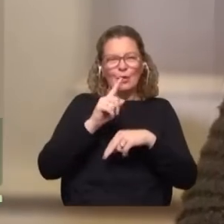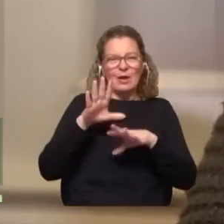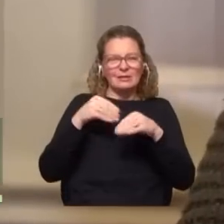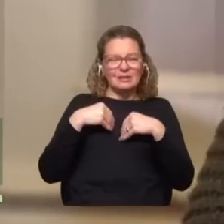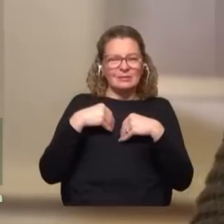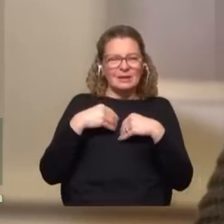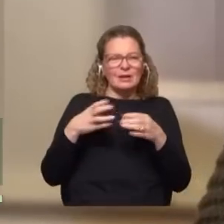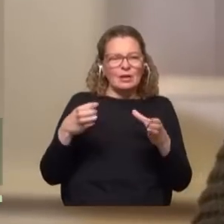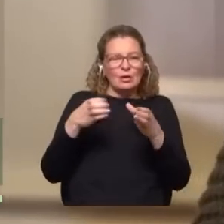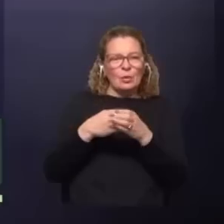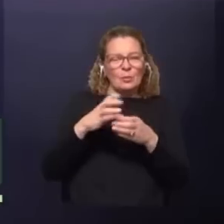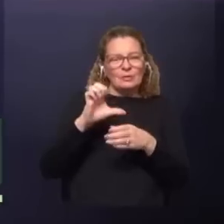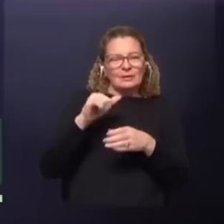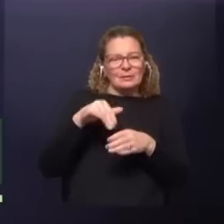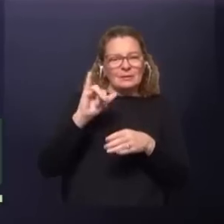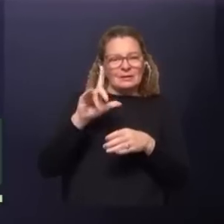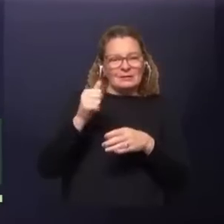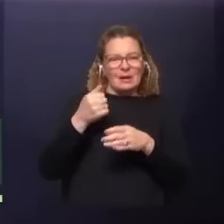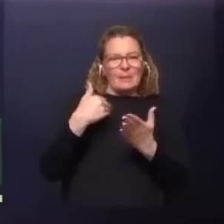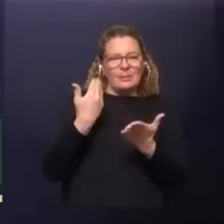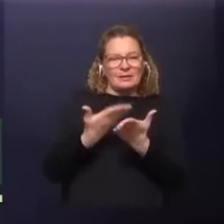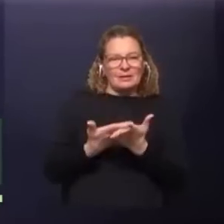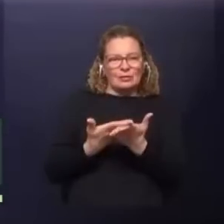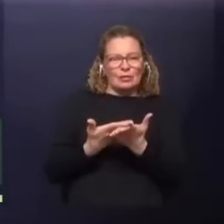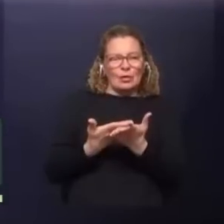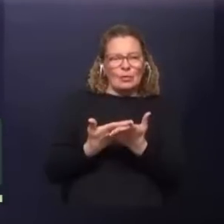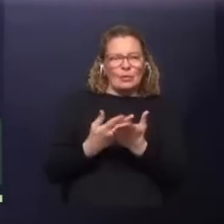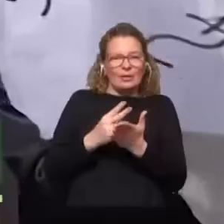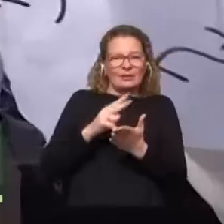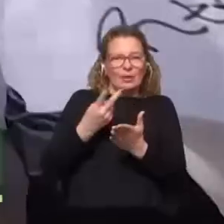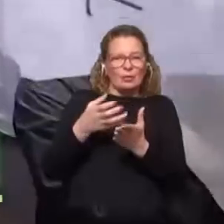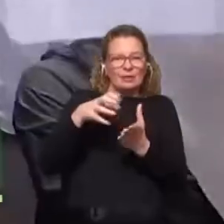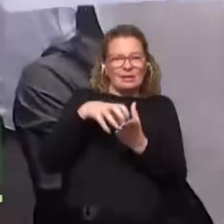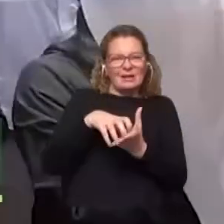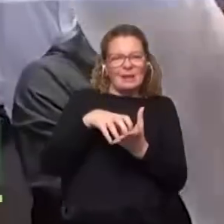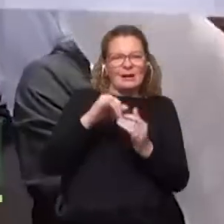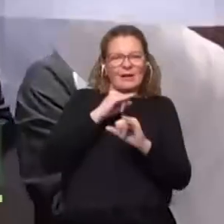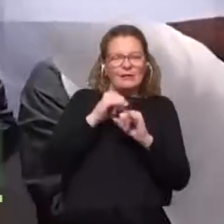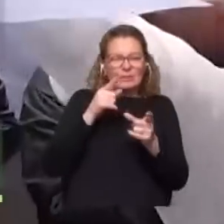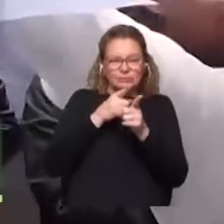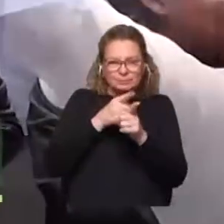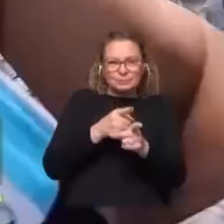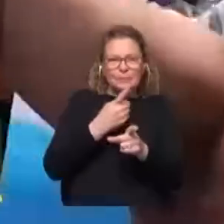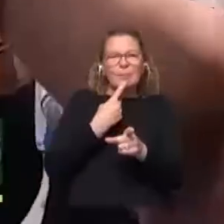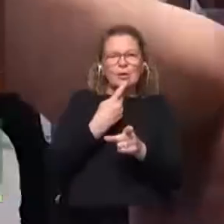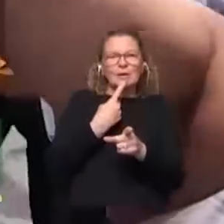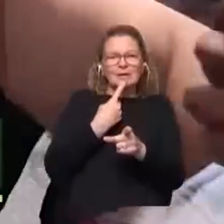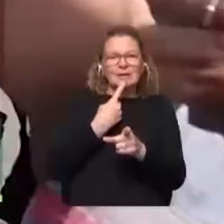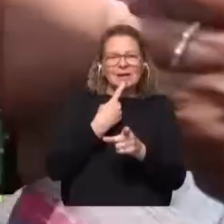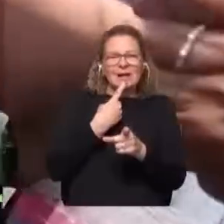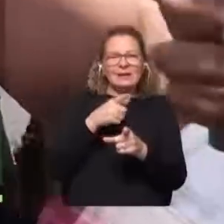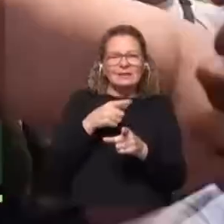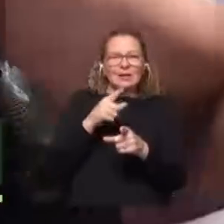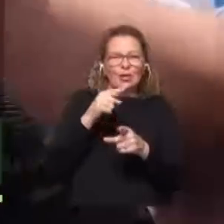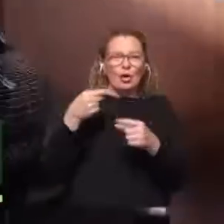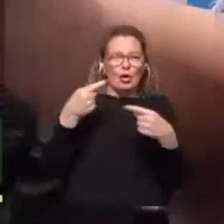tiempo que el movimiento semilla informó que presentó un Amparo ante la segunda sala para poner fin a la persecución política con acciones